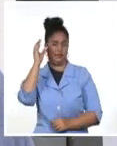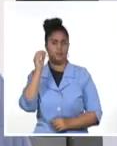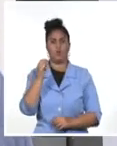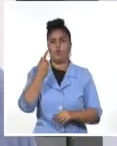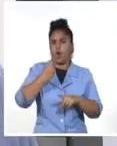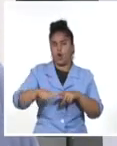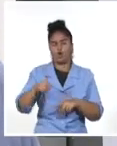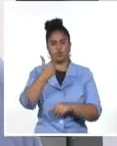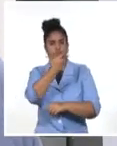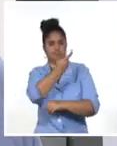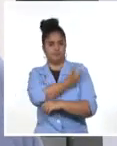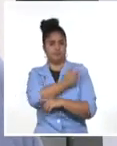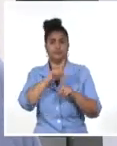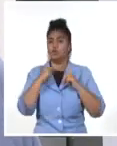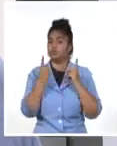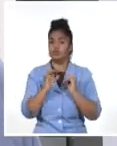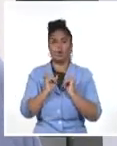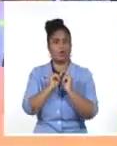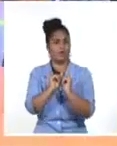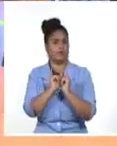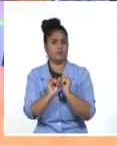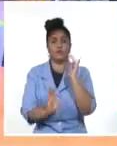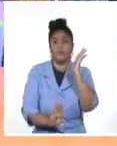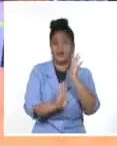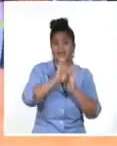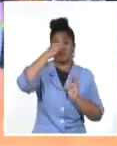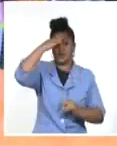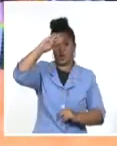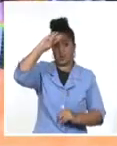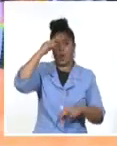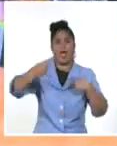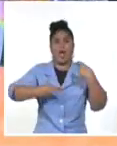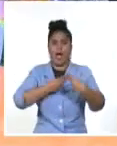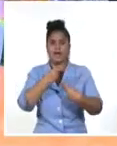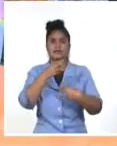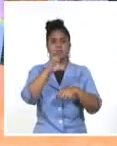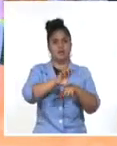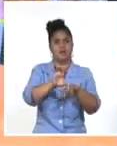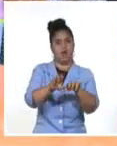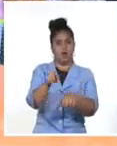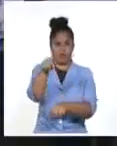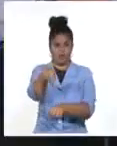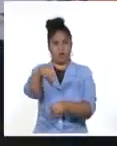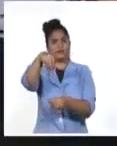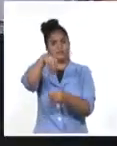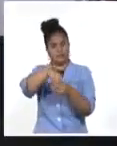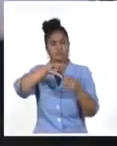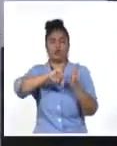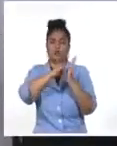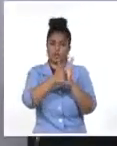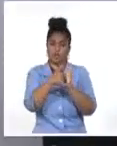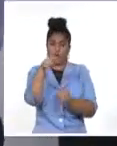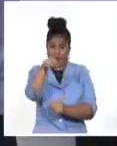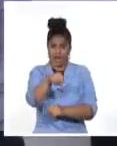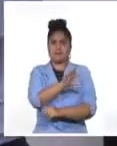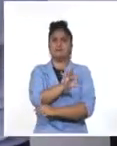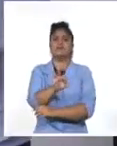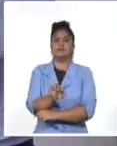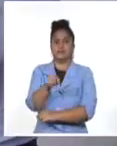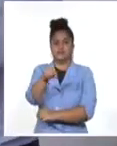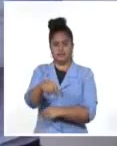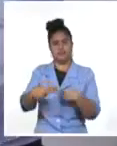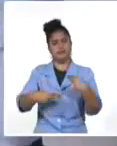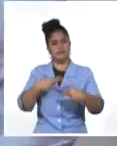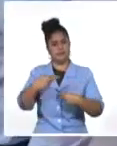vacunas y de procesos, o sea, asociados a nuevos medicamentos. Durante la inauguración del nuevo clúster de la ETI, fue reconocido el asesor